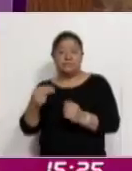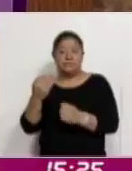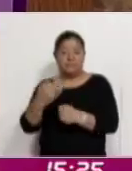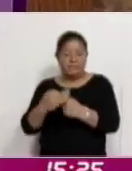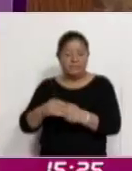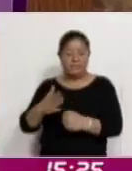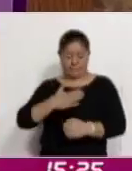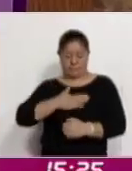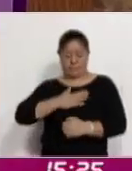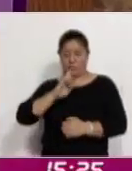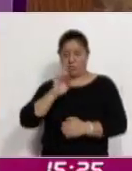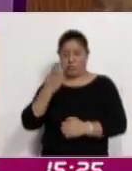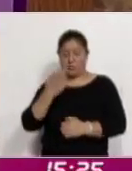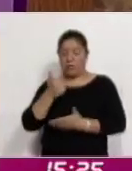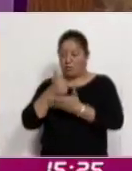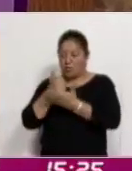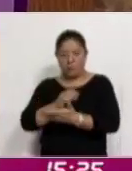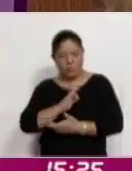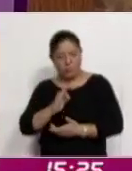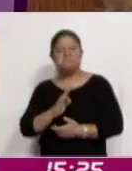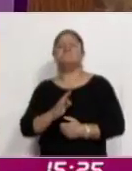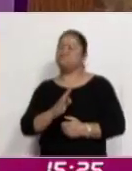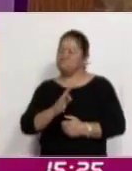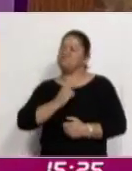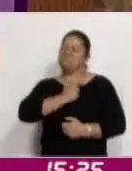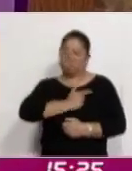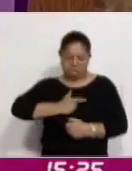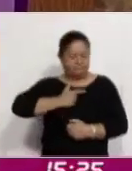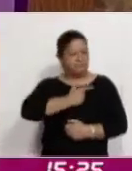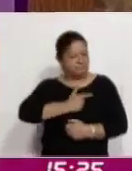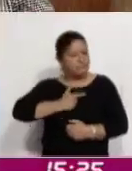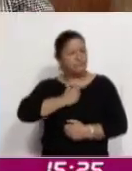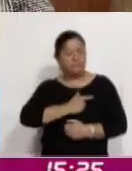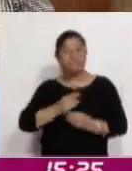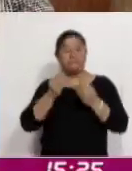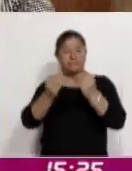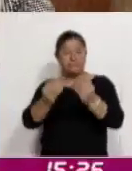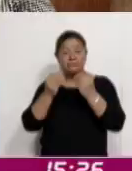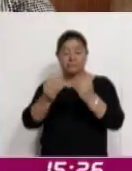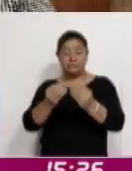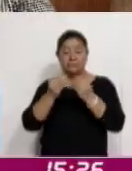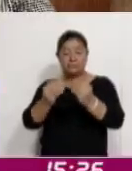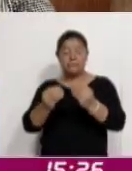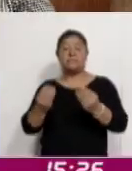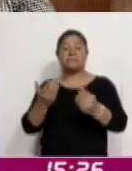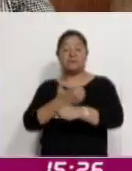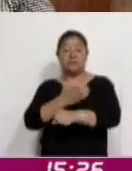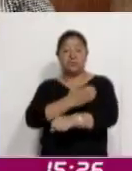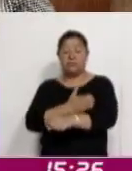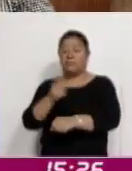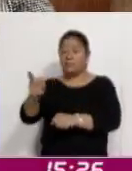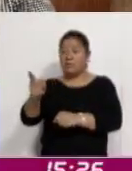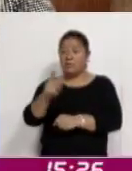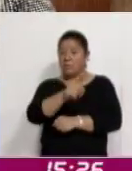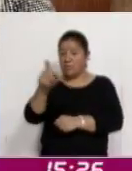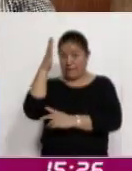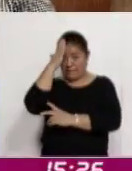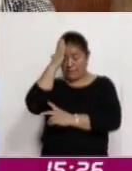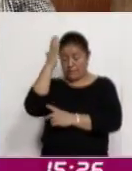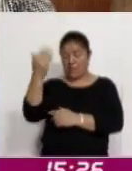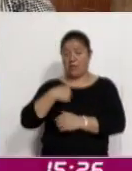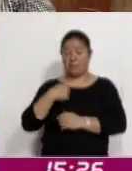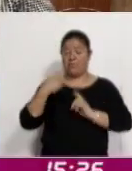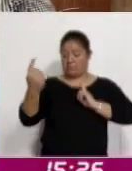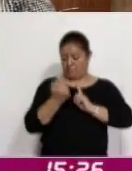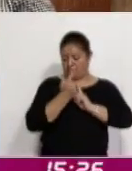podemos colaborar, lo estamos haciendo con mucho gusto. Se han acercado ya diferentes compañeros titulares y estamos